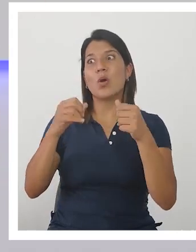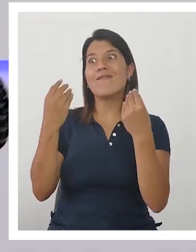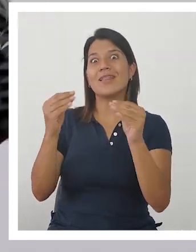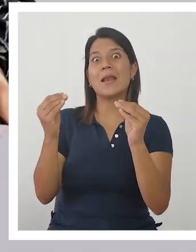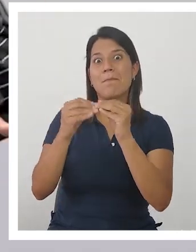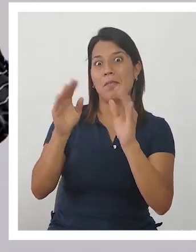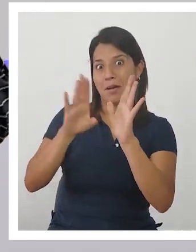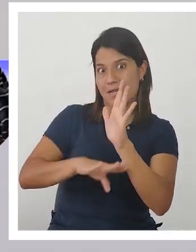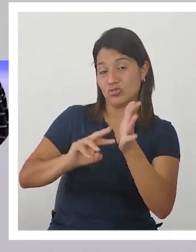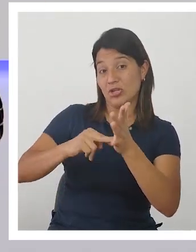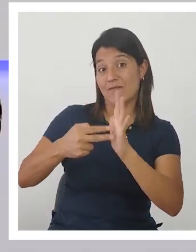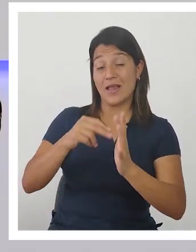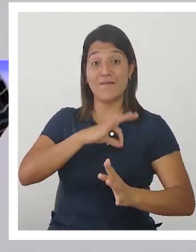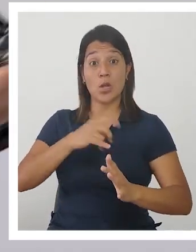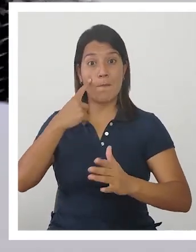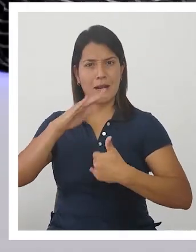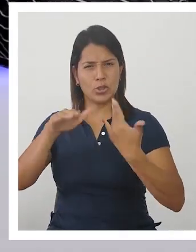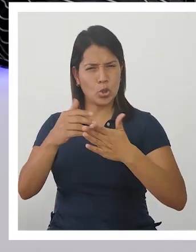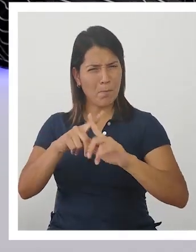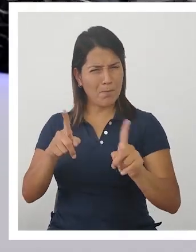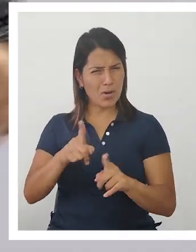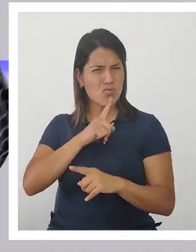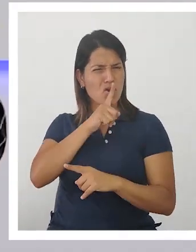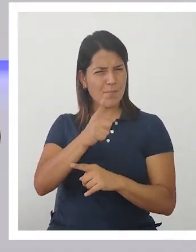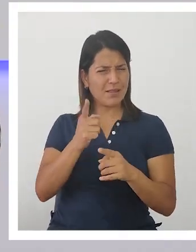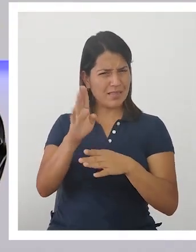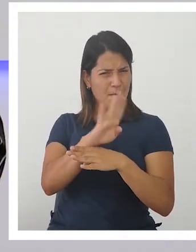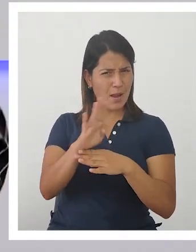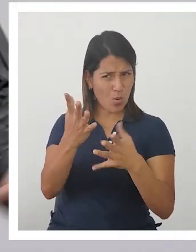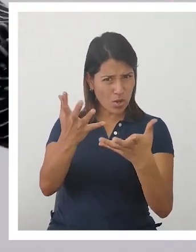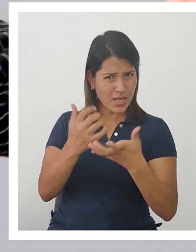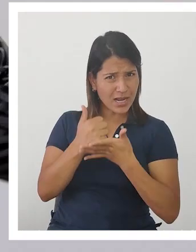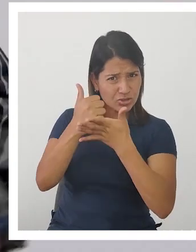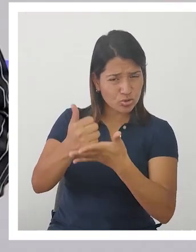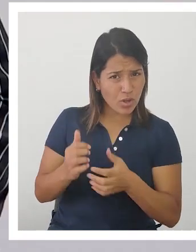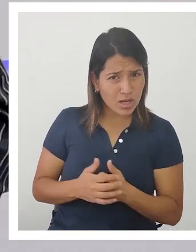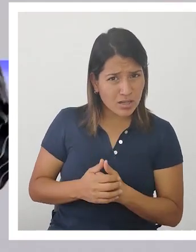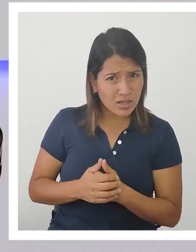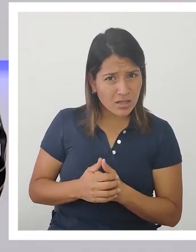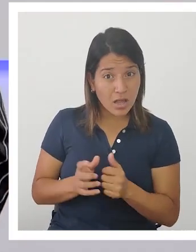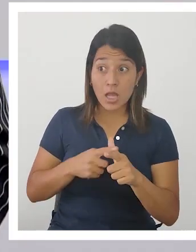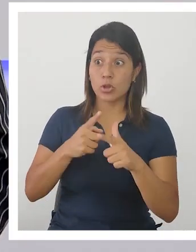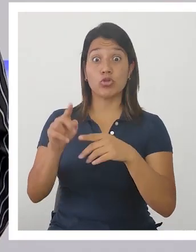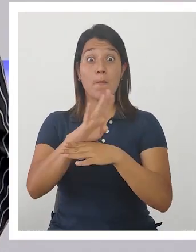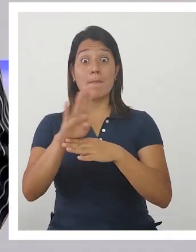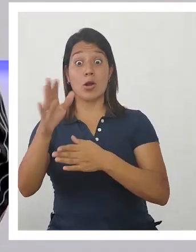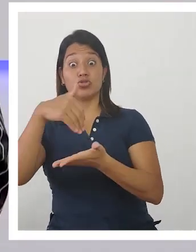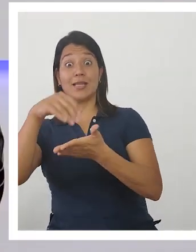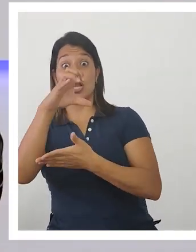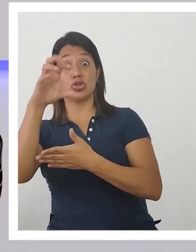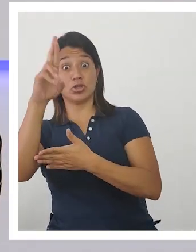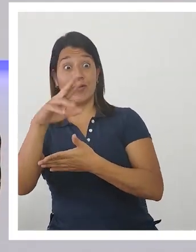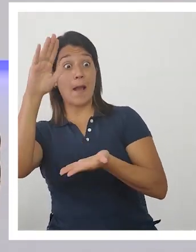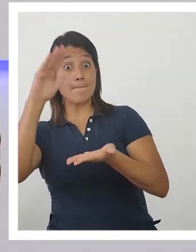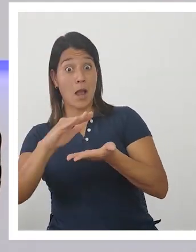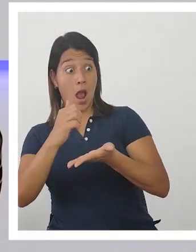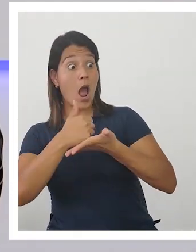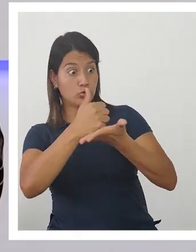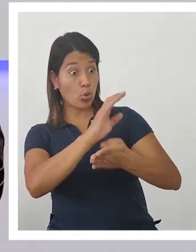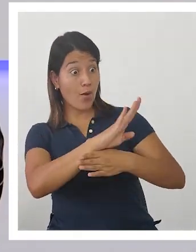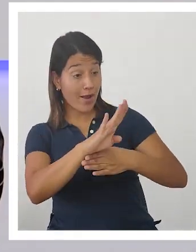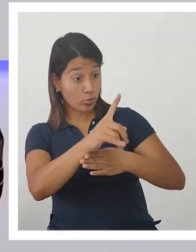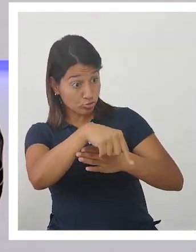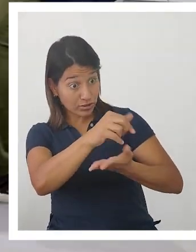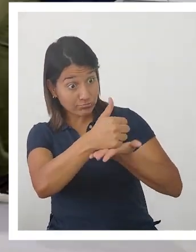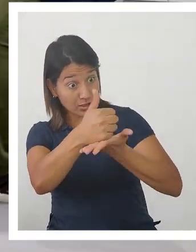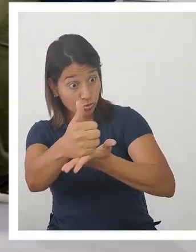ayudar? Ahora sí, me ayudaron a mí, pero ¿cómo va a ayudar yo al resto si no lo han hecho en años anteriores? Pregunta antes del cambio,